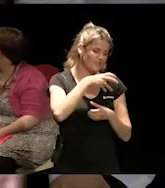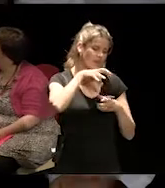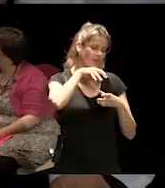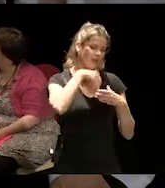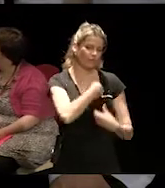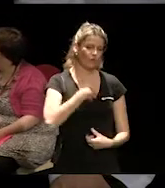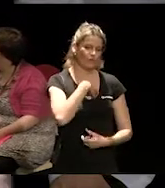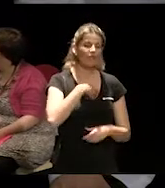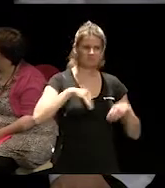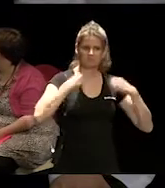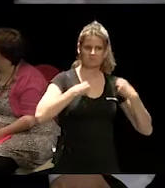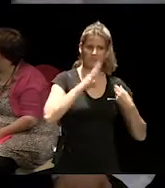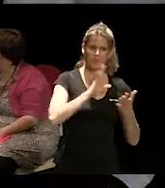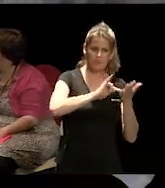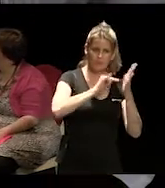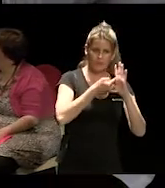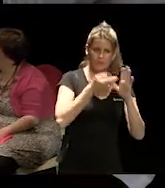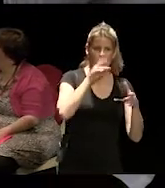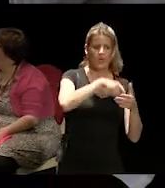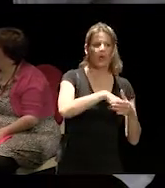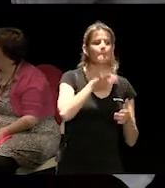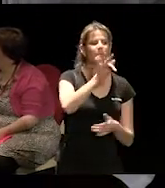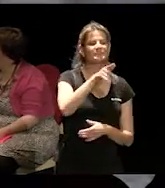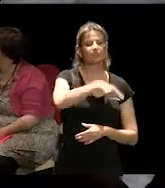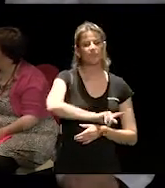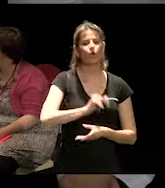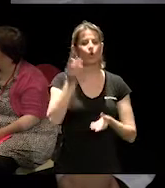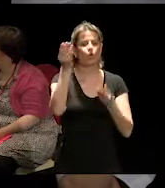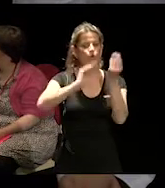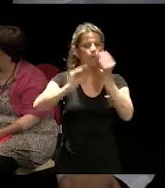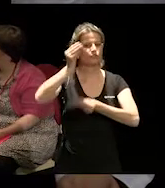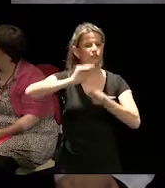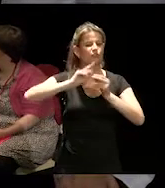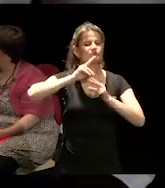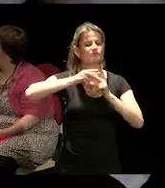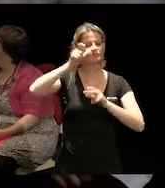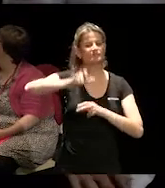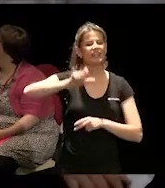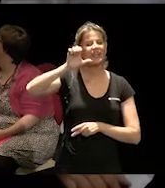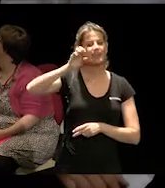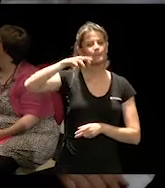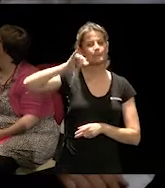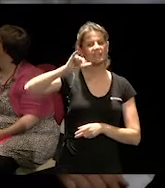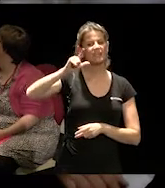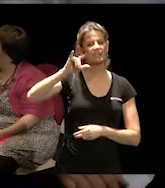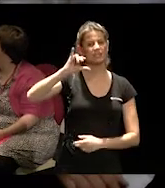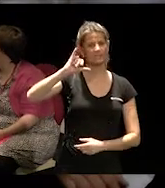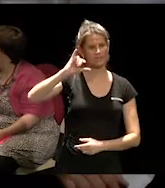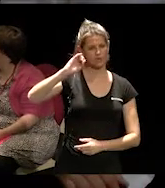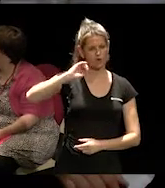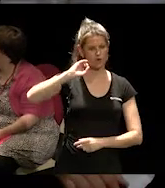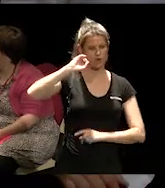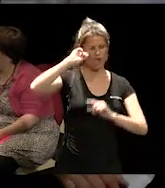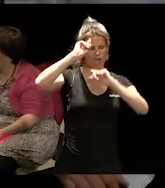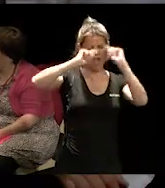y bueno, pues la composición de Emilio Aragón, que ha sido muy importante, ha sido un apoyo también importante para el proyecto, era una música